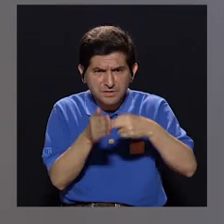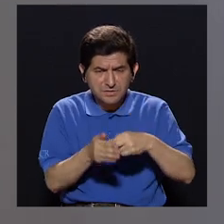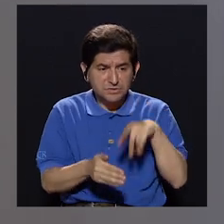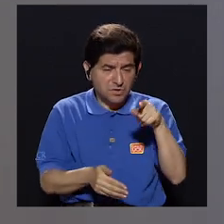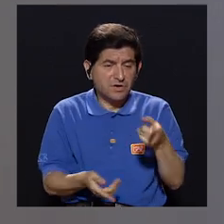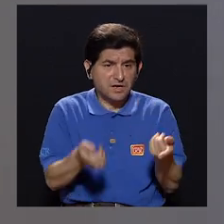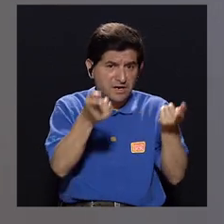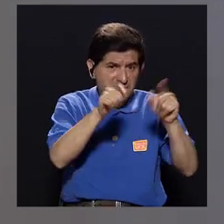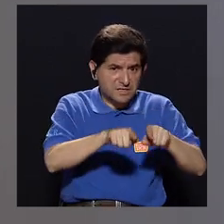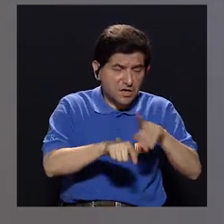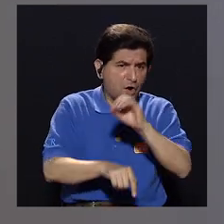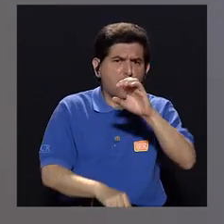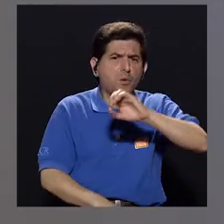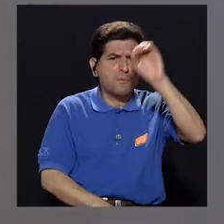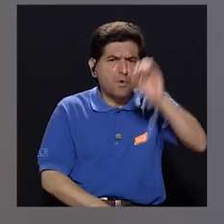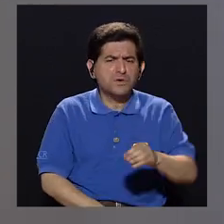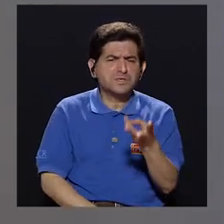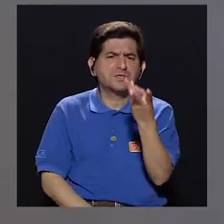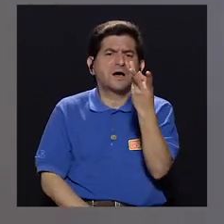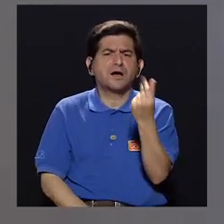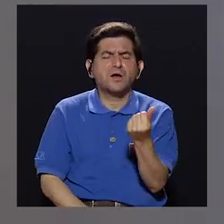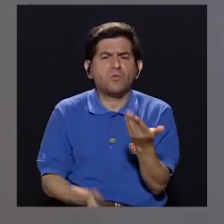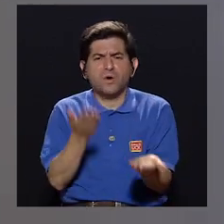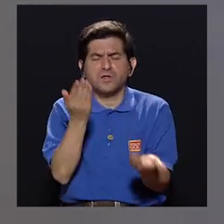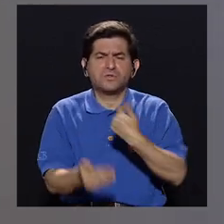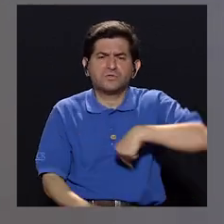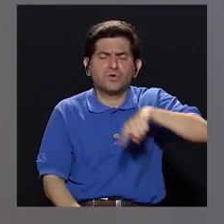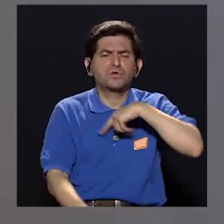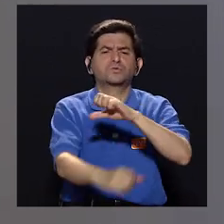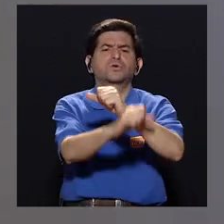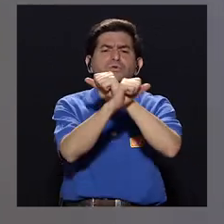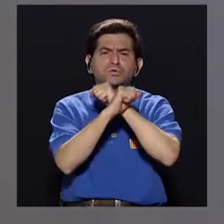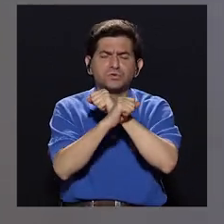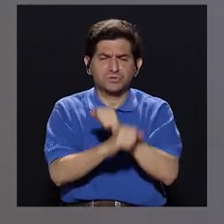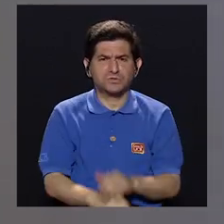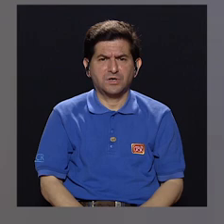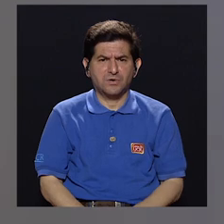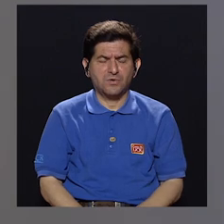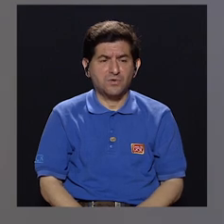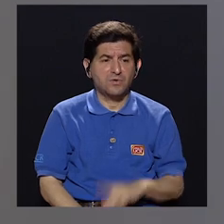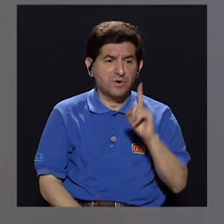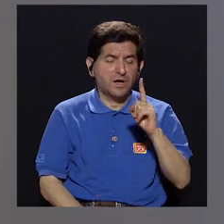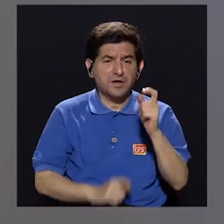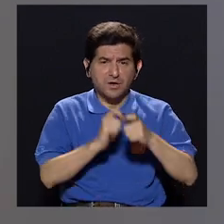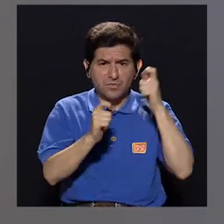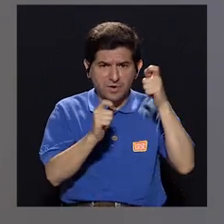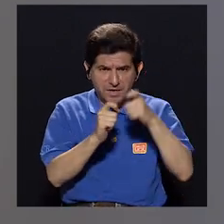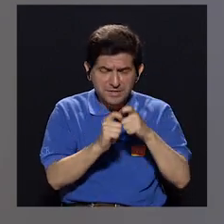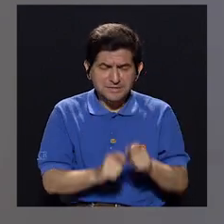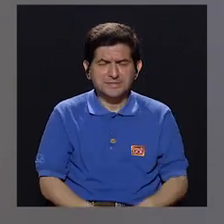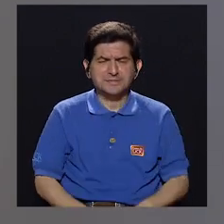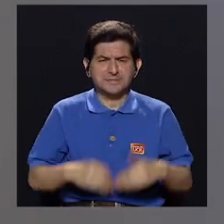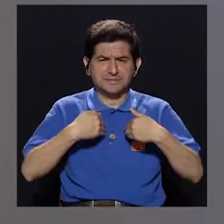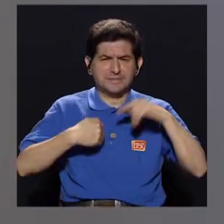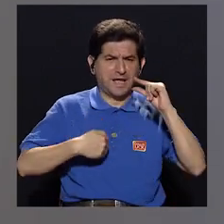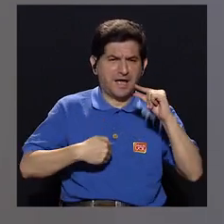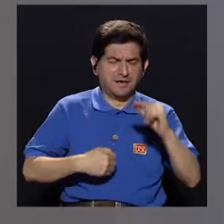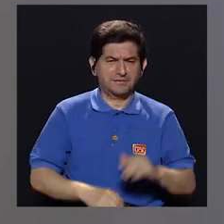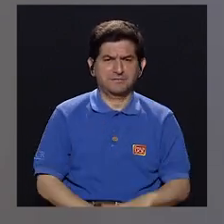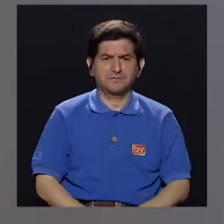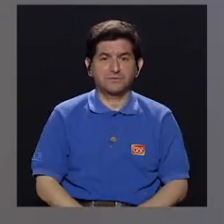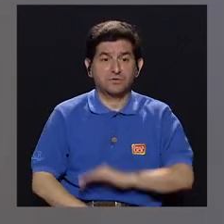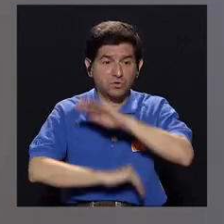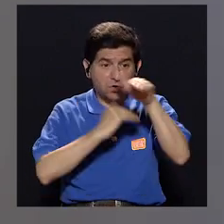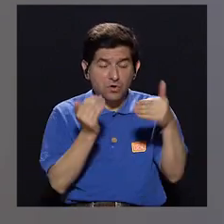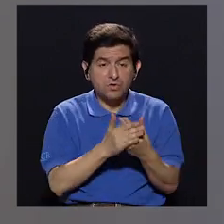especies o qué porcentaje podremos decir estamos seguros de que es polinizada por este vector Ah no yo diría que